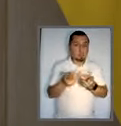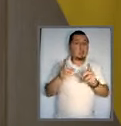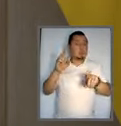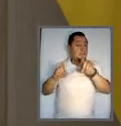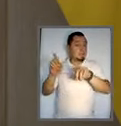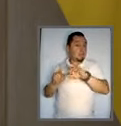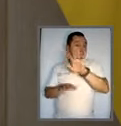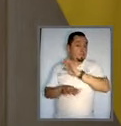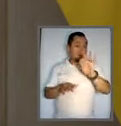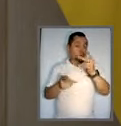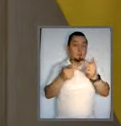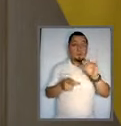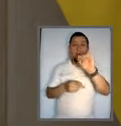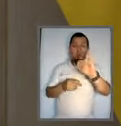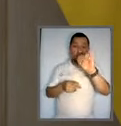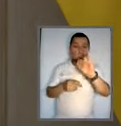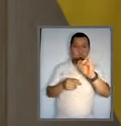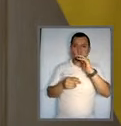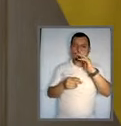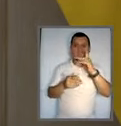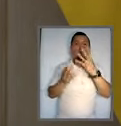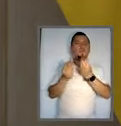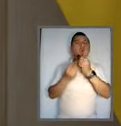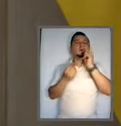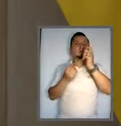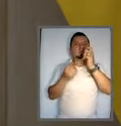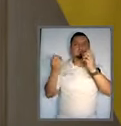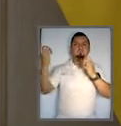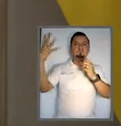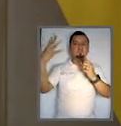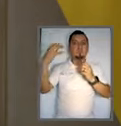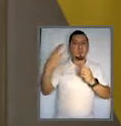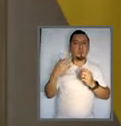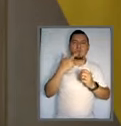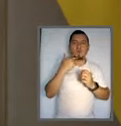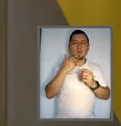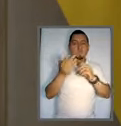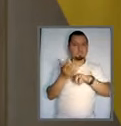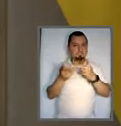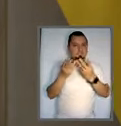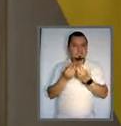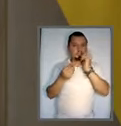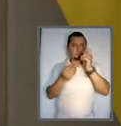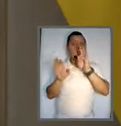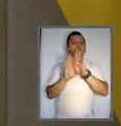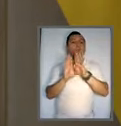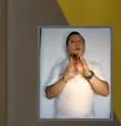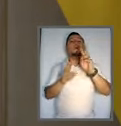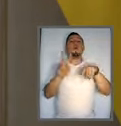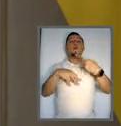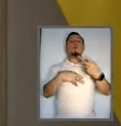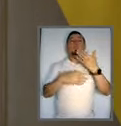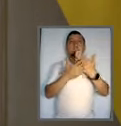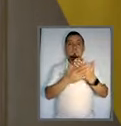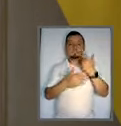inclusive vamos a tener el día jueves ya el diseño del semáforo que nos va a permitir ir evaluando cómo va evolucionando tanto nuestra capacidad